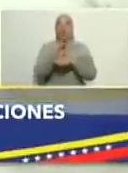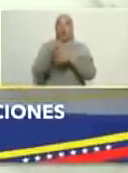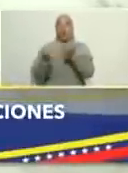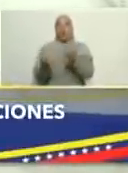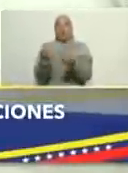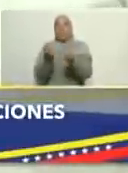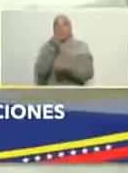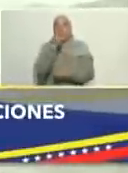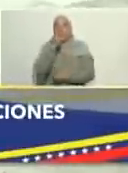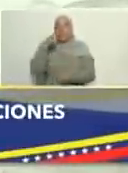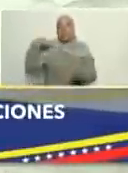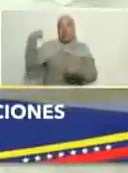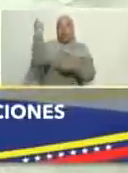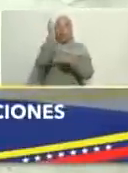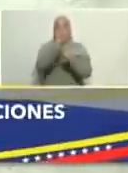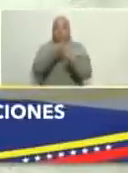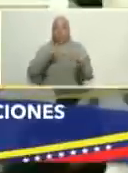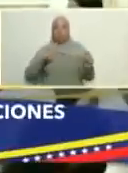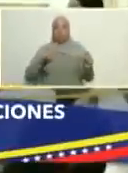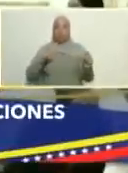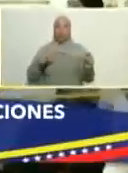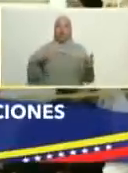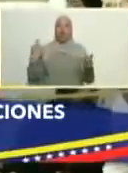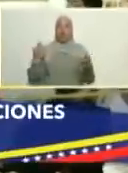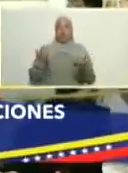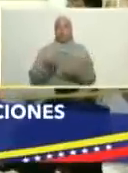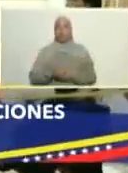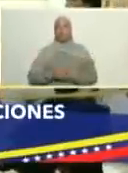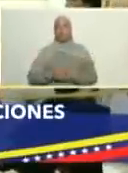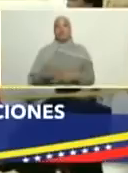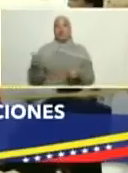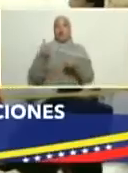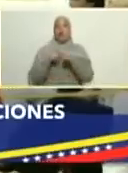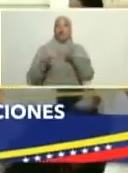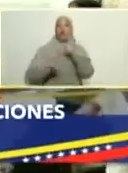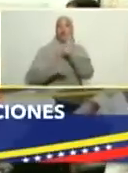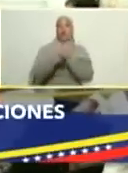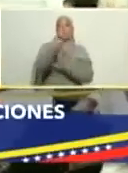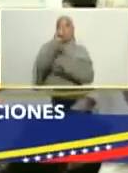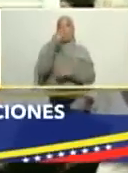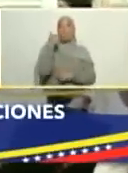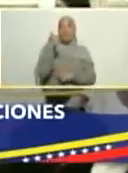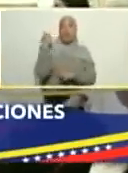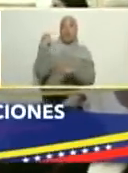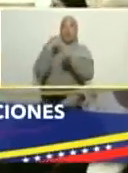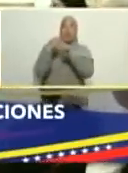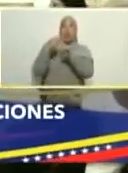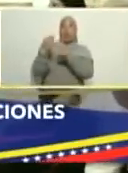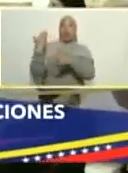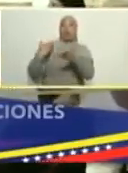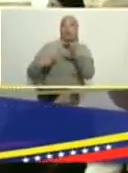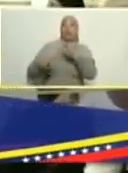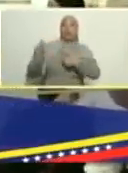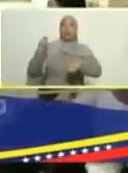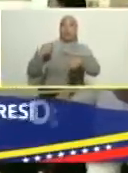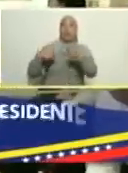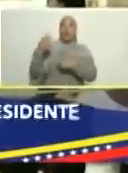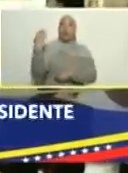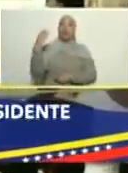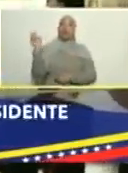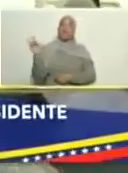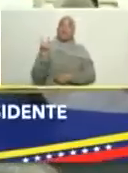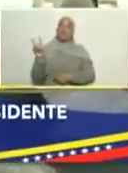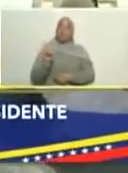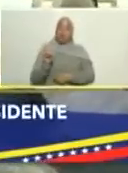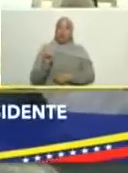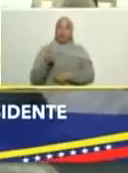la organización del Tratado de Cooperación Amazónica. Otro de los avances positivos ha sido el intercambio comercial entre Colombia y Venezuela.